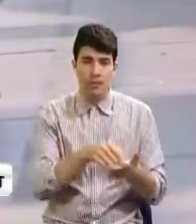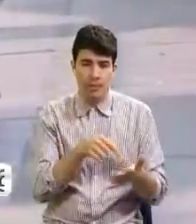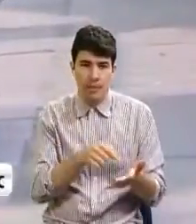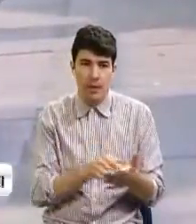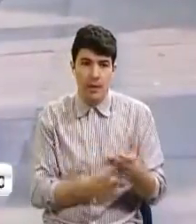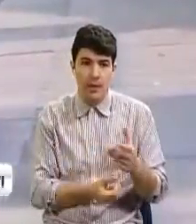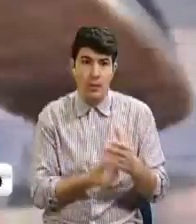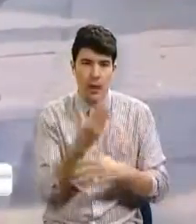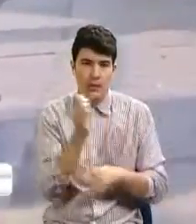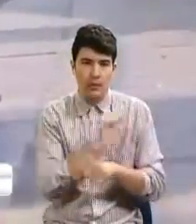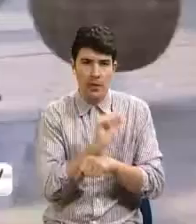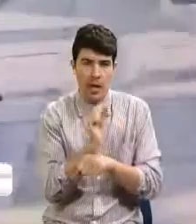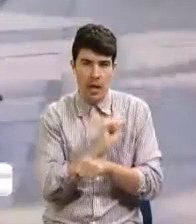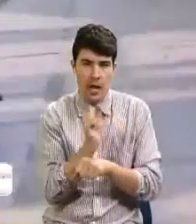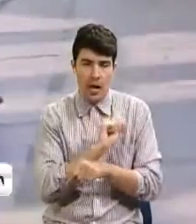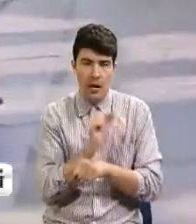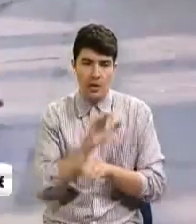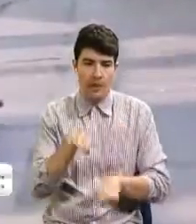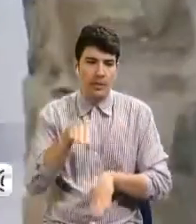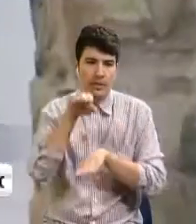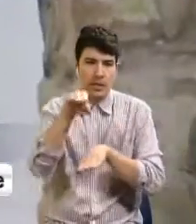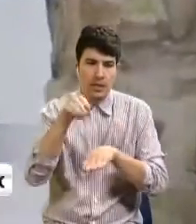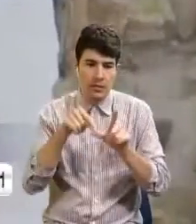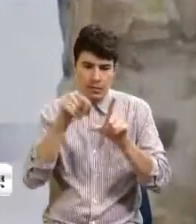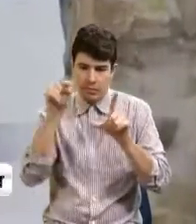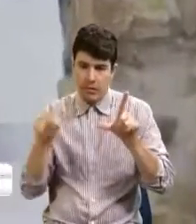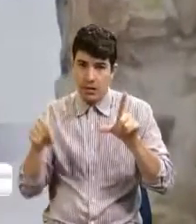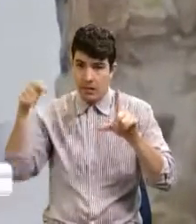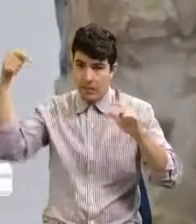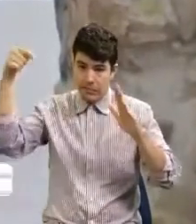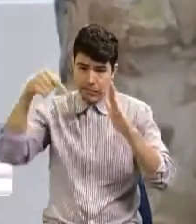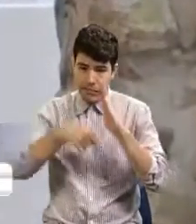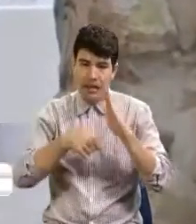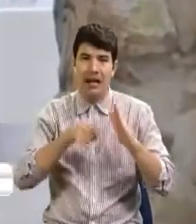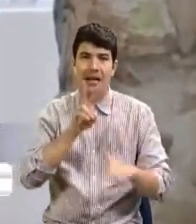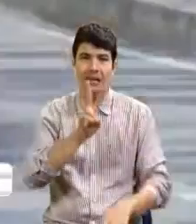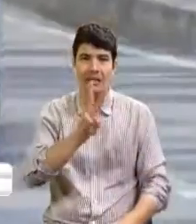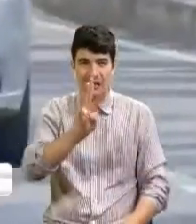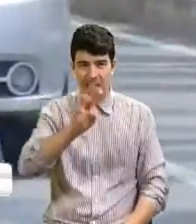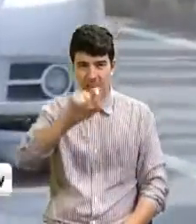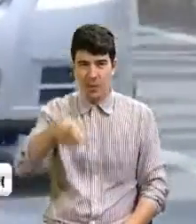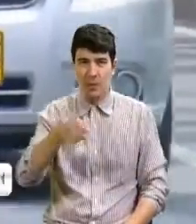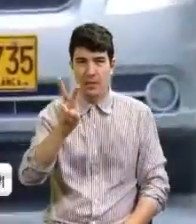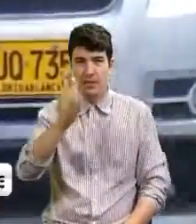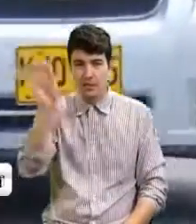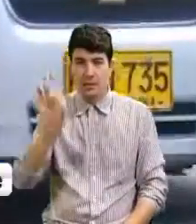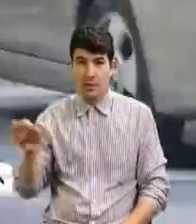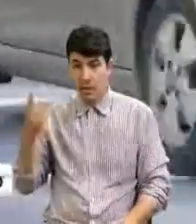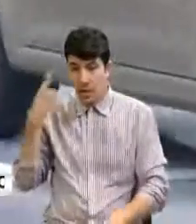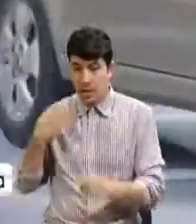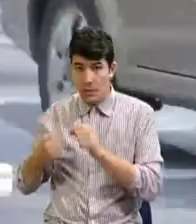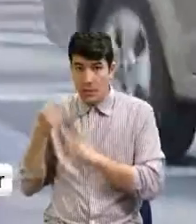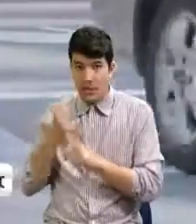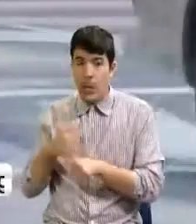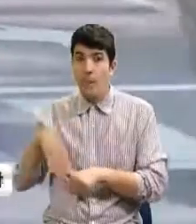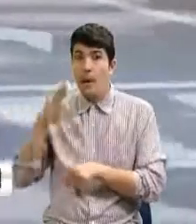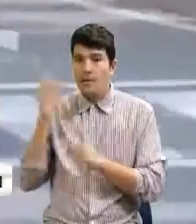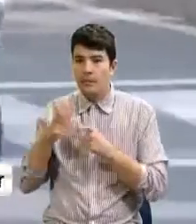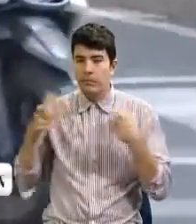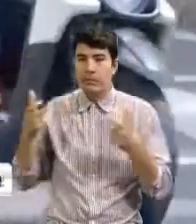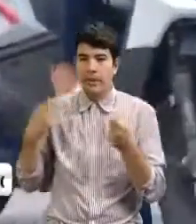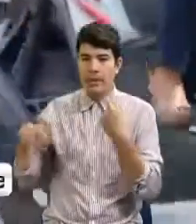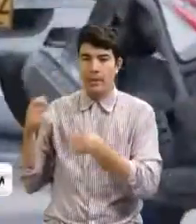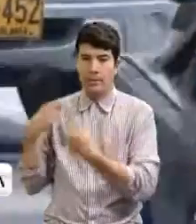171.779 vehículos matriculados, que representaron una caída del 3,7% respecto al mismo periodo del año anterior, cuando